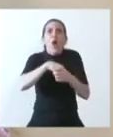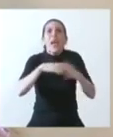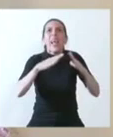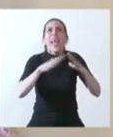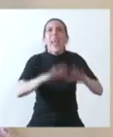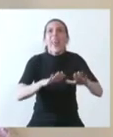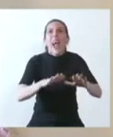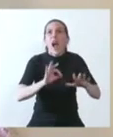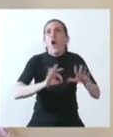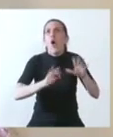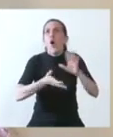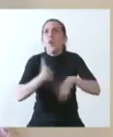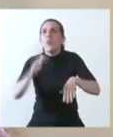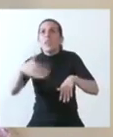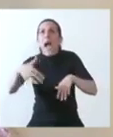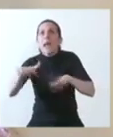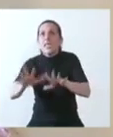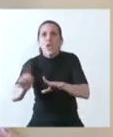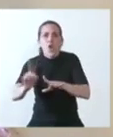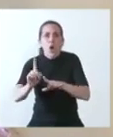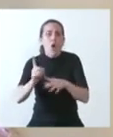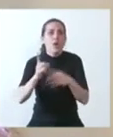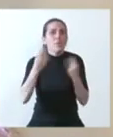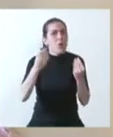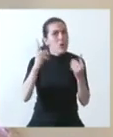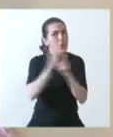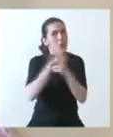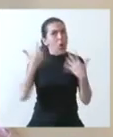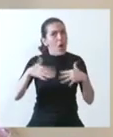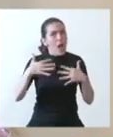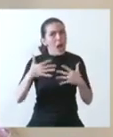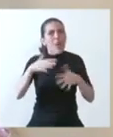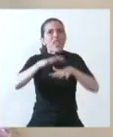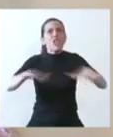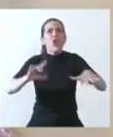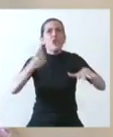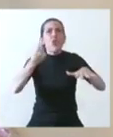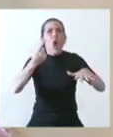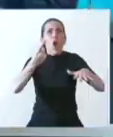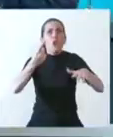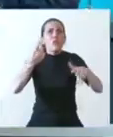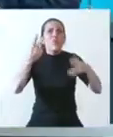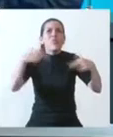ganen en la calle? Porque es un problema, digamos, los chicos solos y en la calle. ¿Cuál es su consejo?